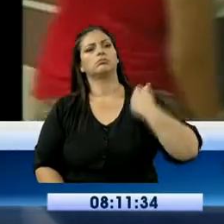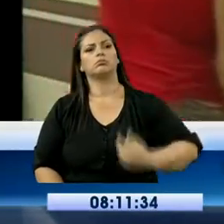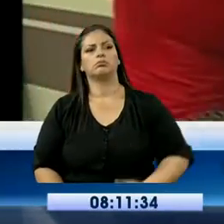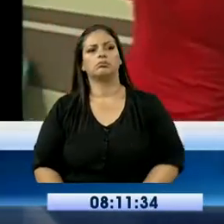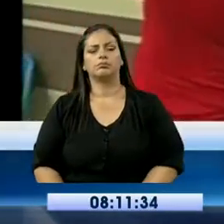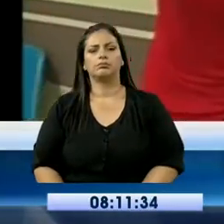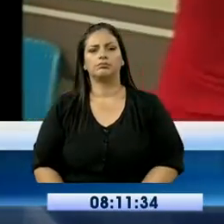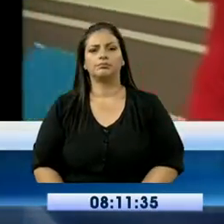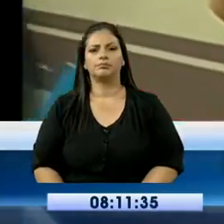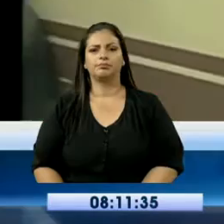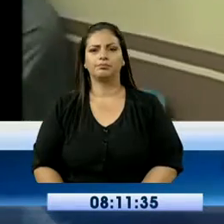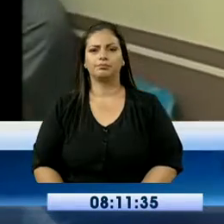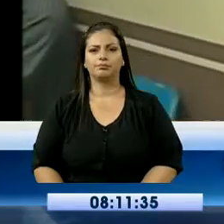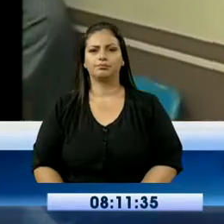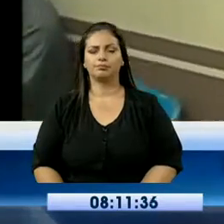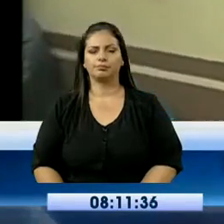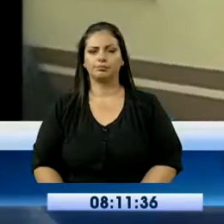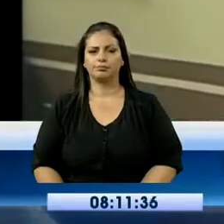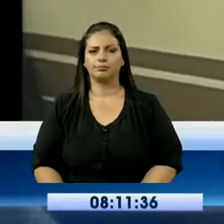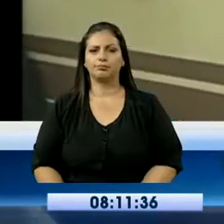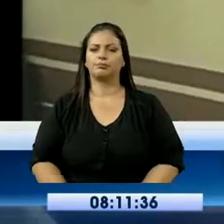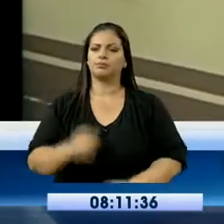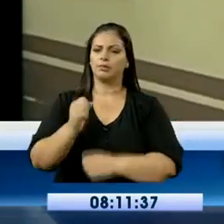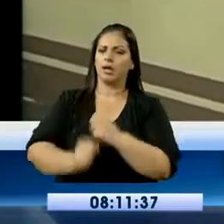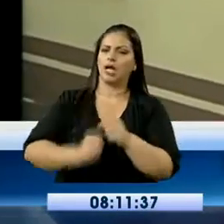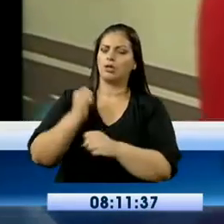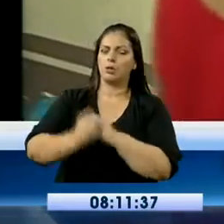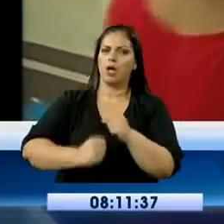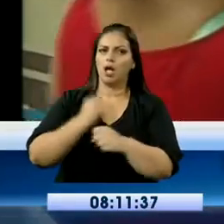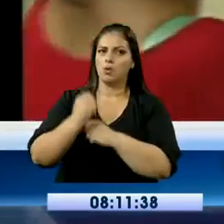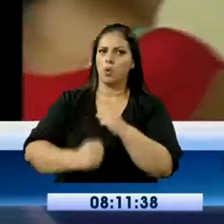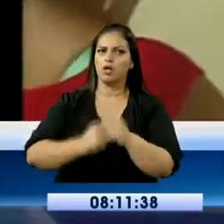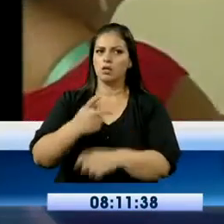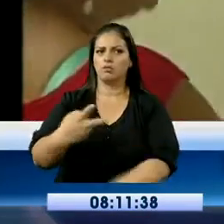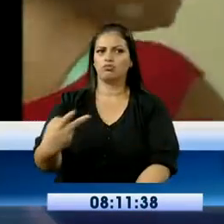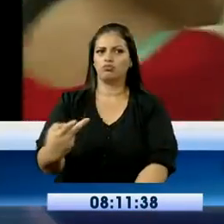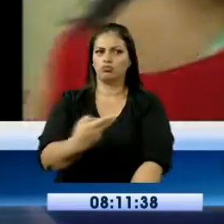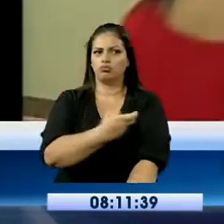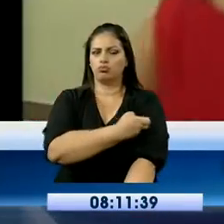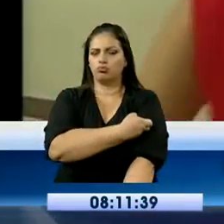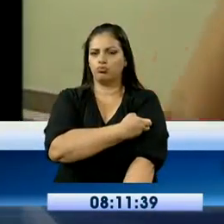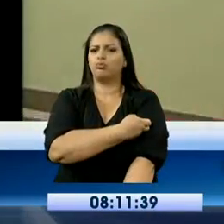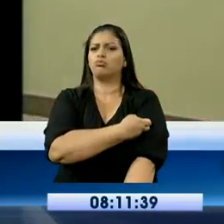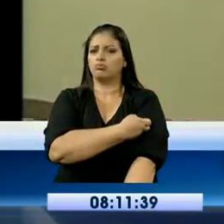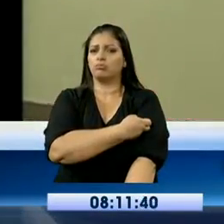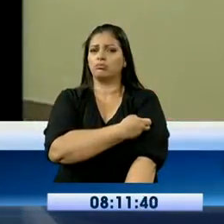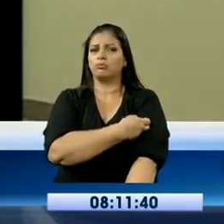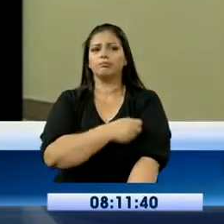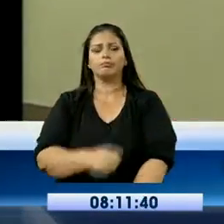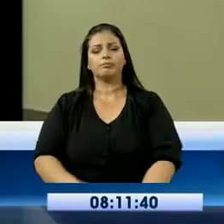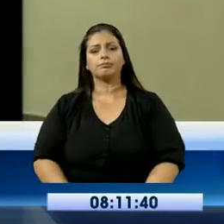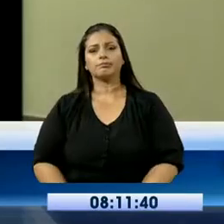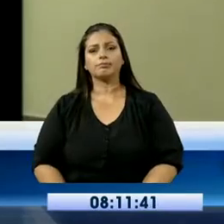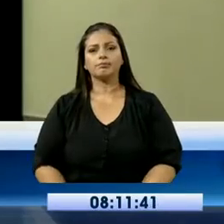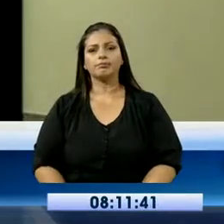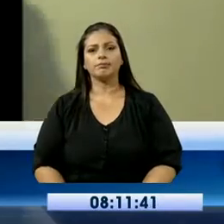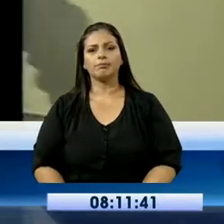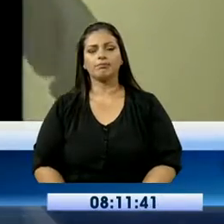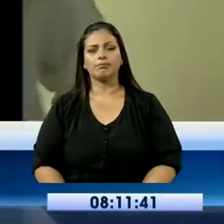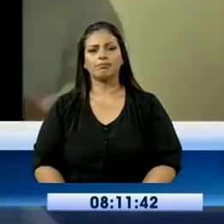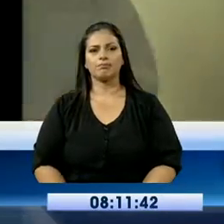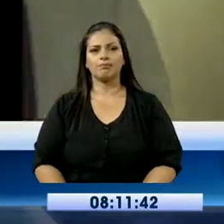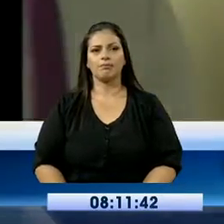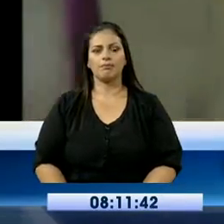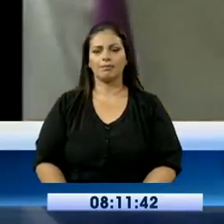resultados estas campañas? Bueno, todos los años tenemos nuestra campaña de influenza, pues, y podemos ver, pues, que a medida que